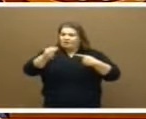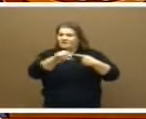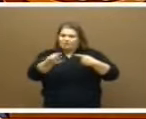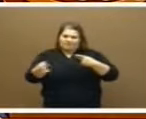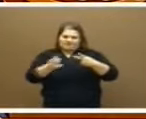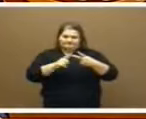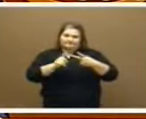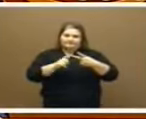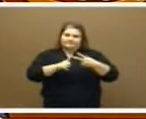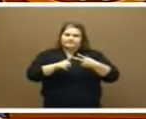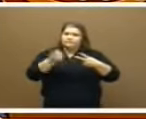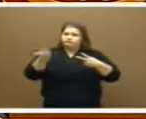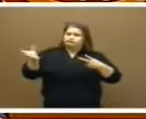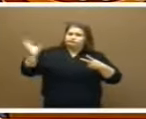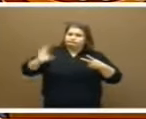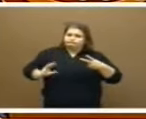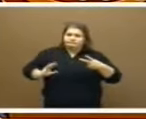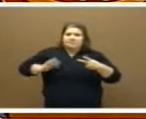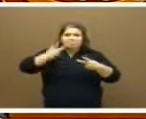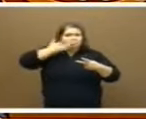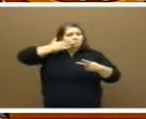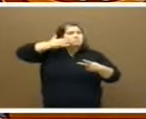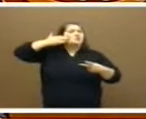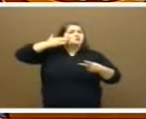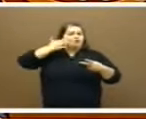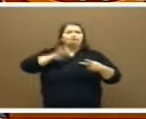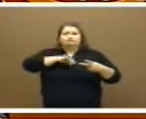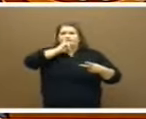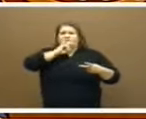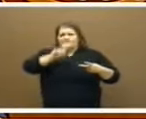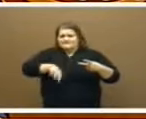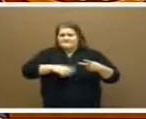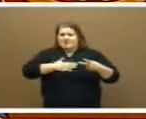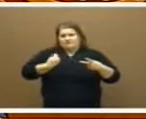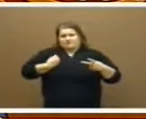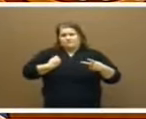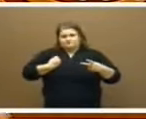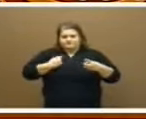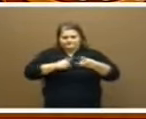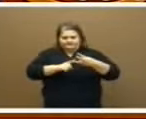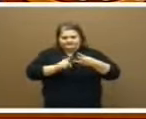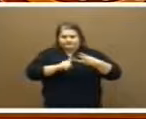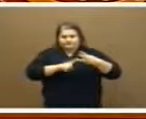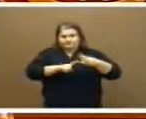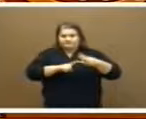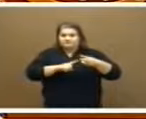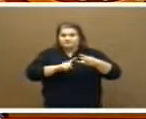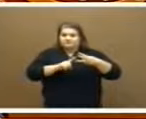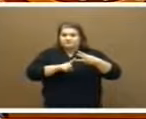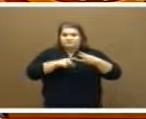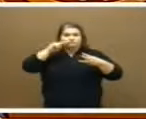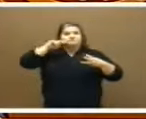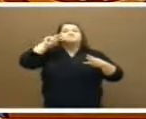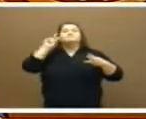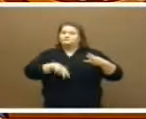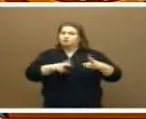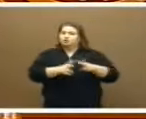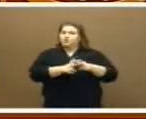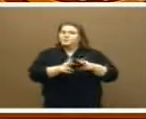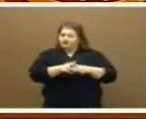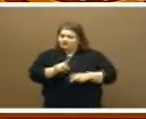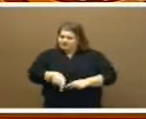La segunda, que cobren un salario digno y suficiente para vivir. Y la tercera, que tengan reconocimiento